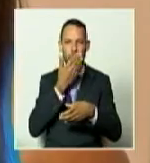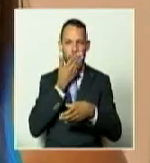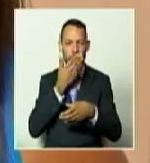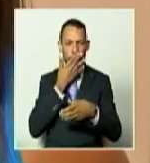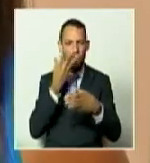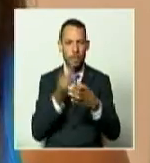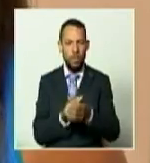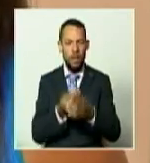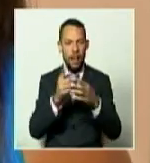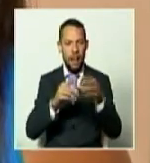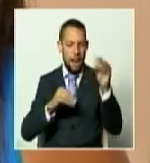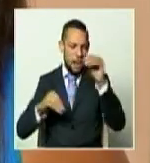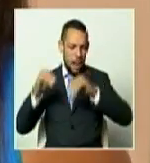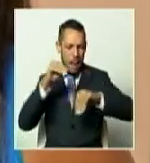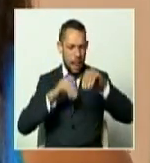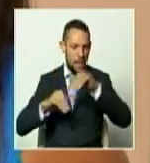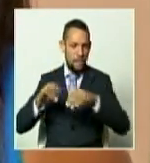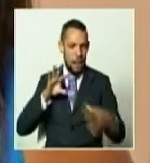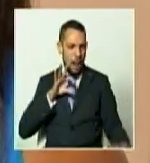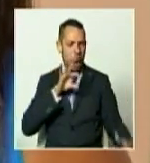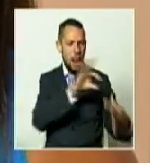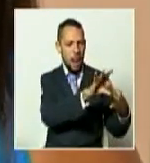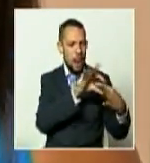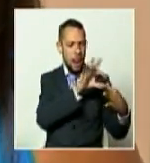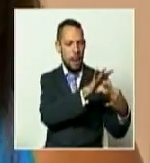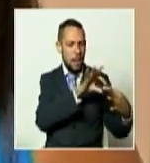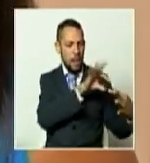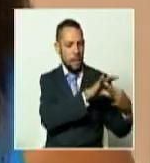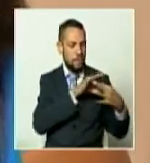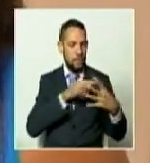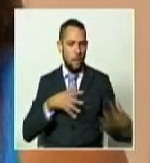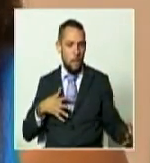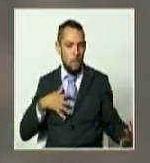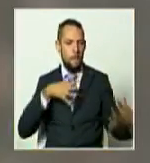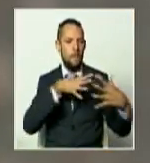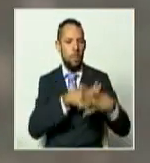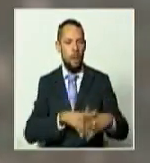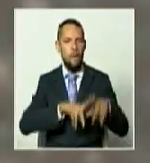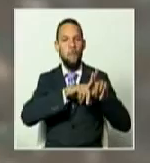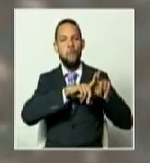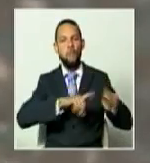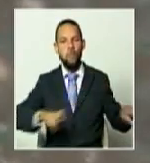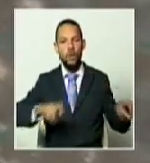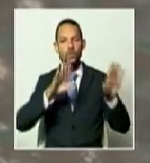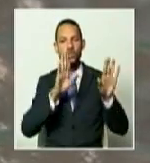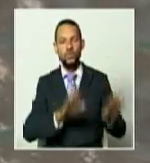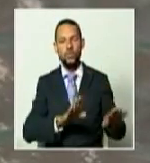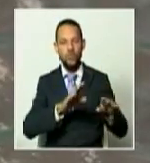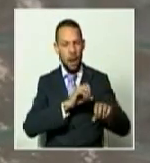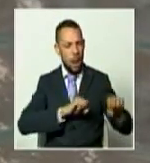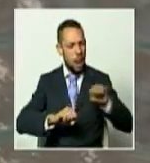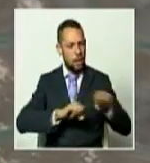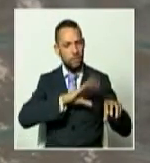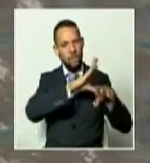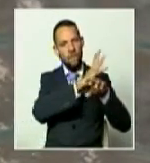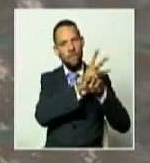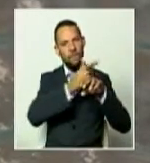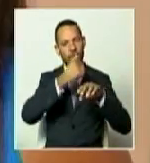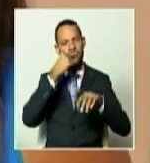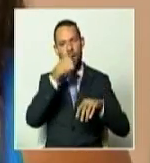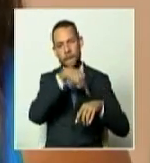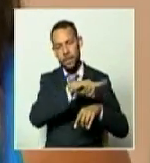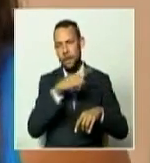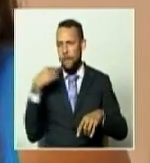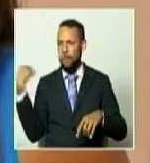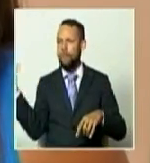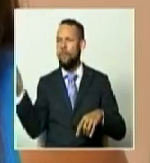en la colección, que está muy ligada porque esa es la combinación de todas formas de nuestras raíces, y en general